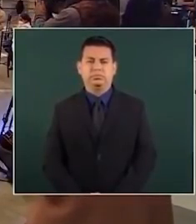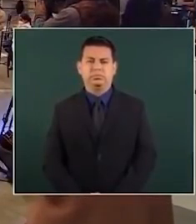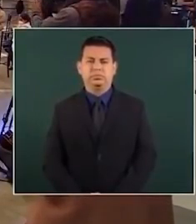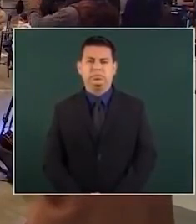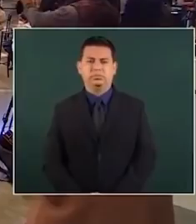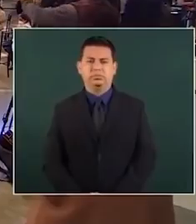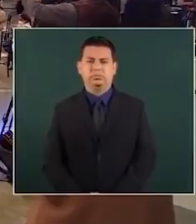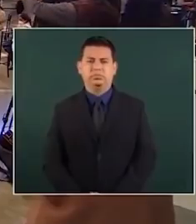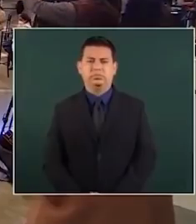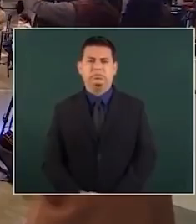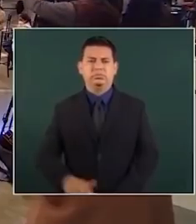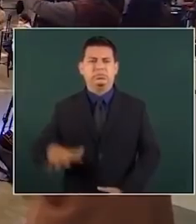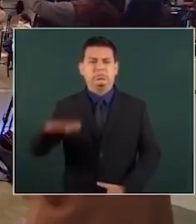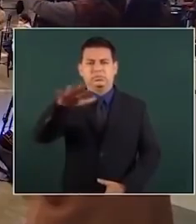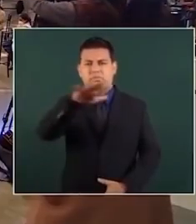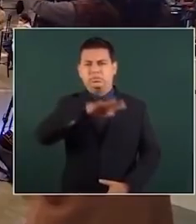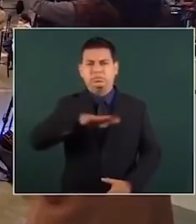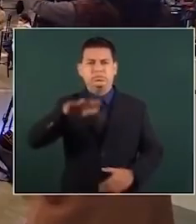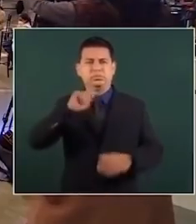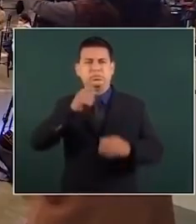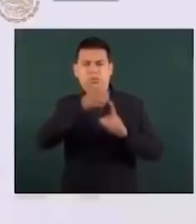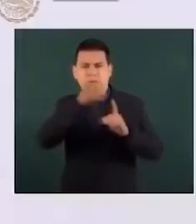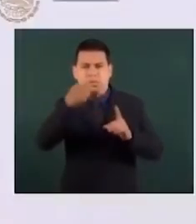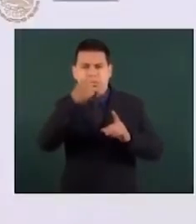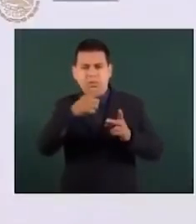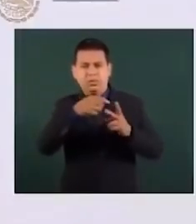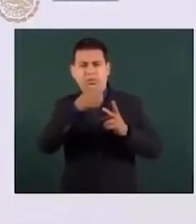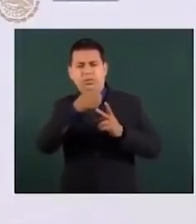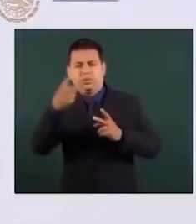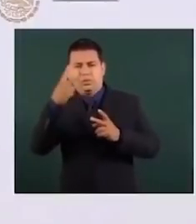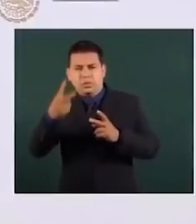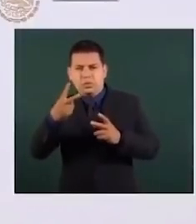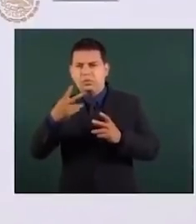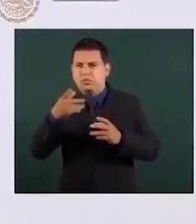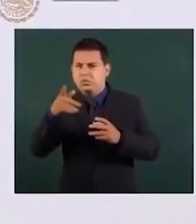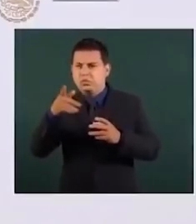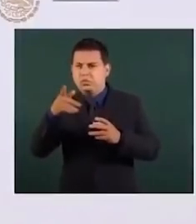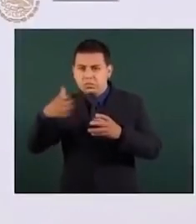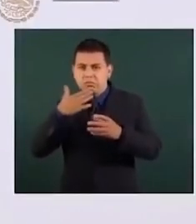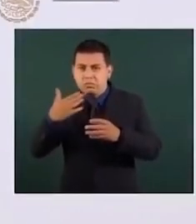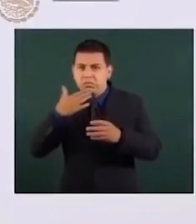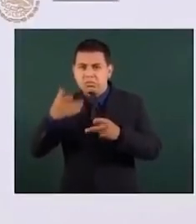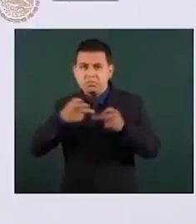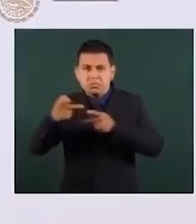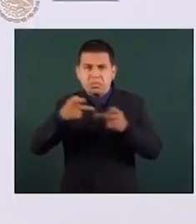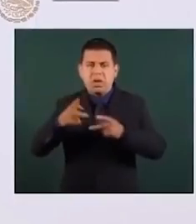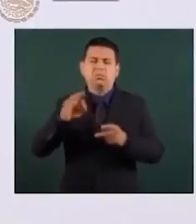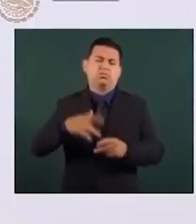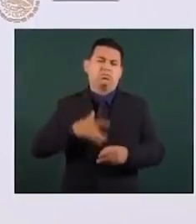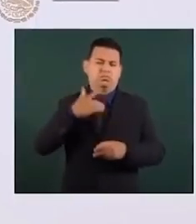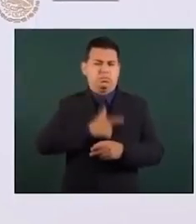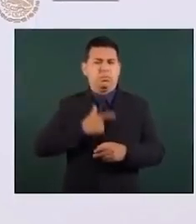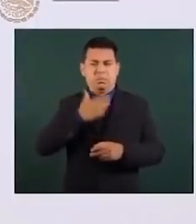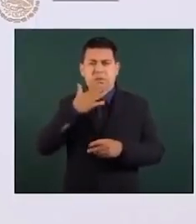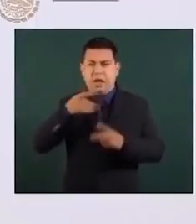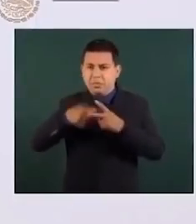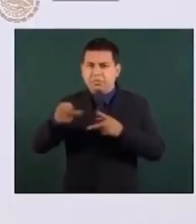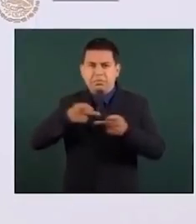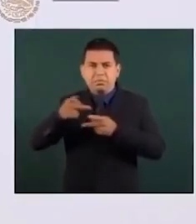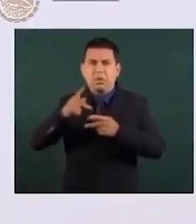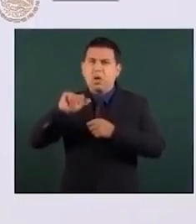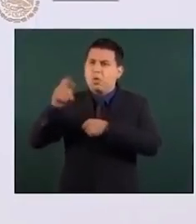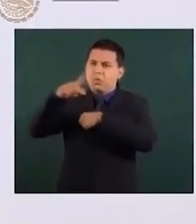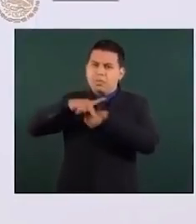1 en Cuba y la soberana 2, y que además nos da mucho gusto que se desarrollando esa vacuna y en otros